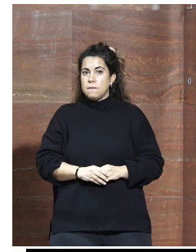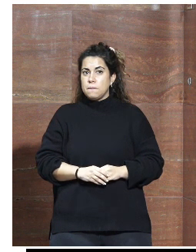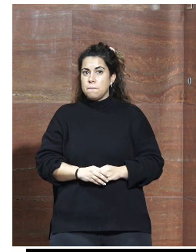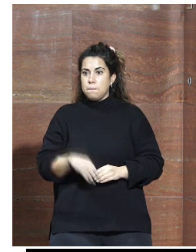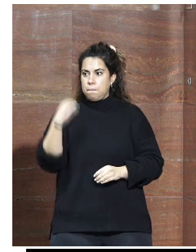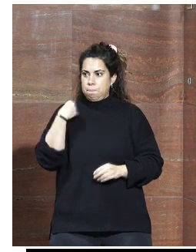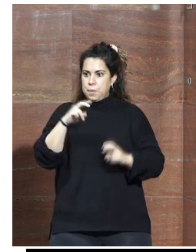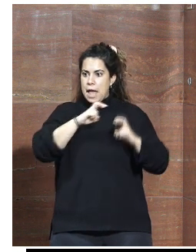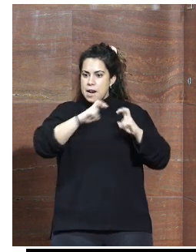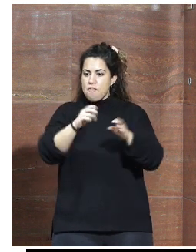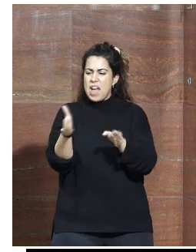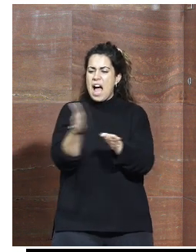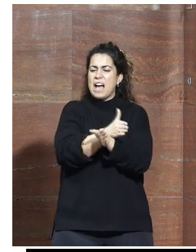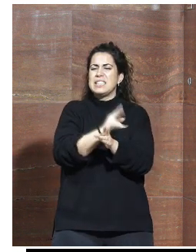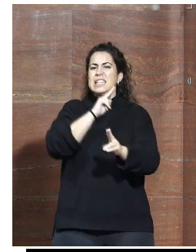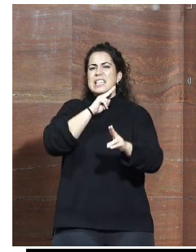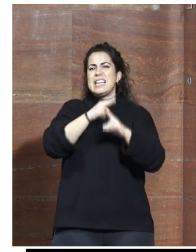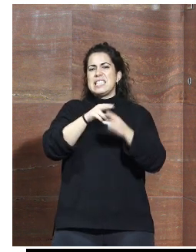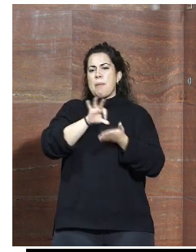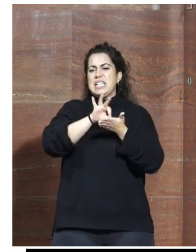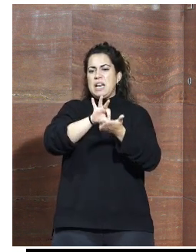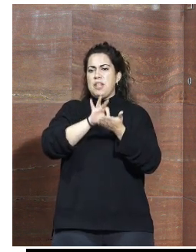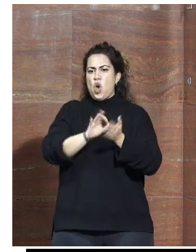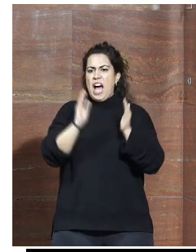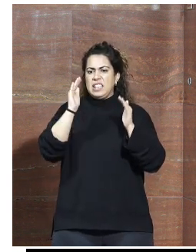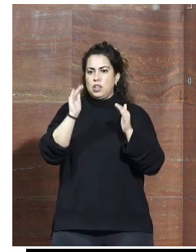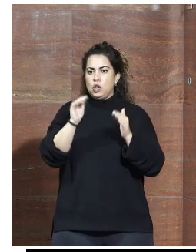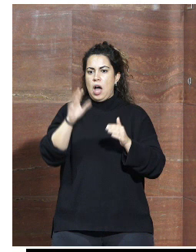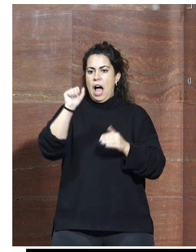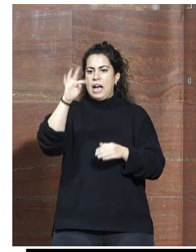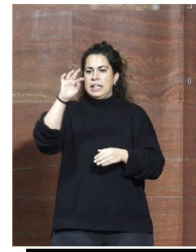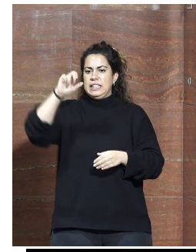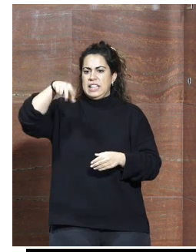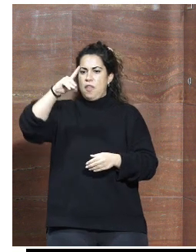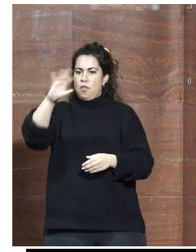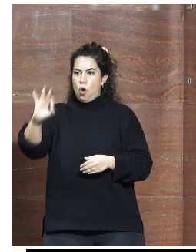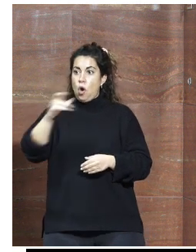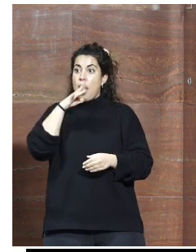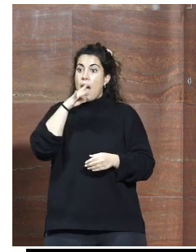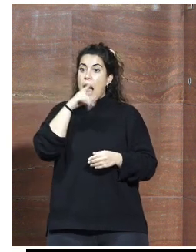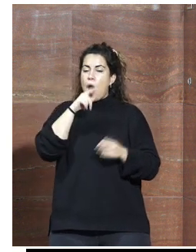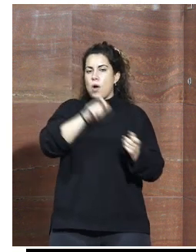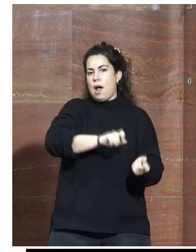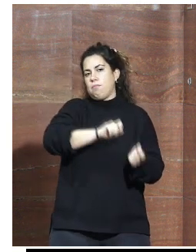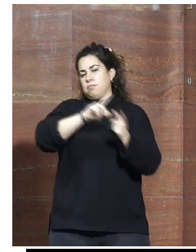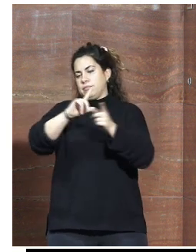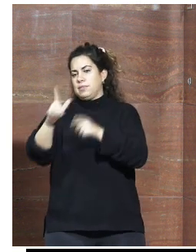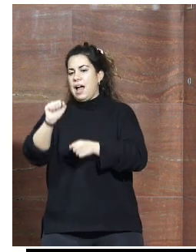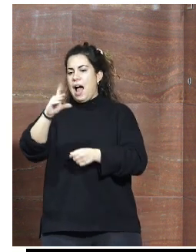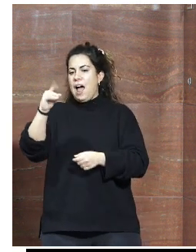antes en Renfe había una cosa que se llama el servicio Atendo, que funcionaba muy bien, y ahora lo ha heredado Adif, porque